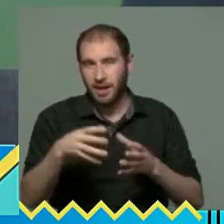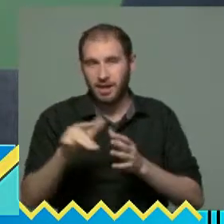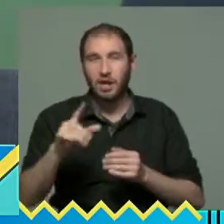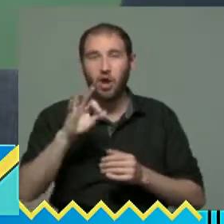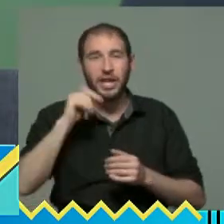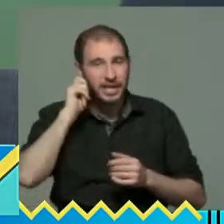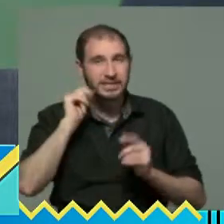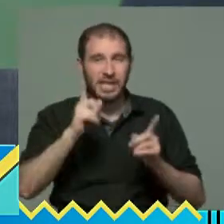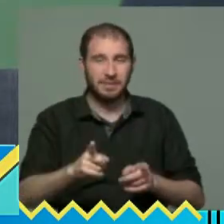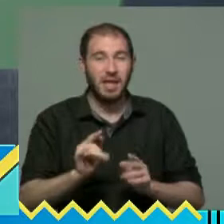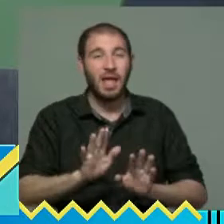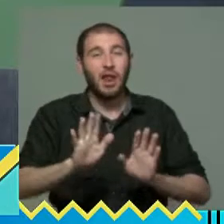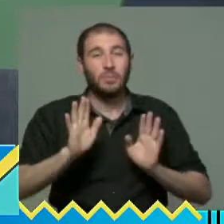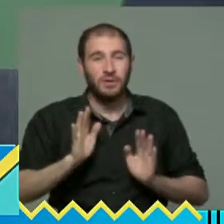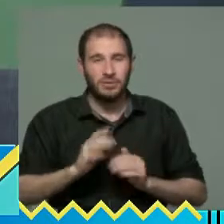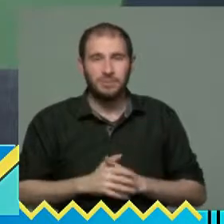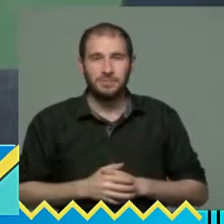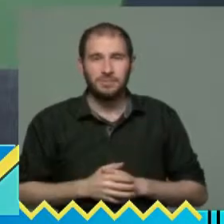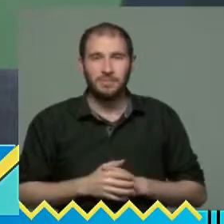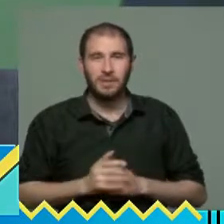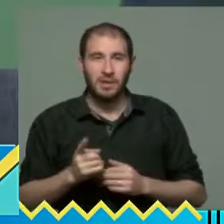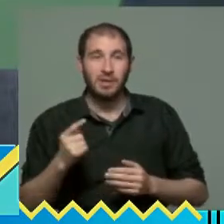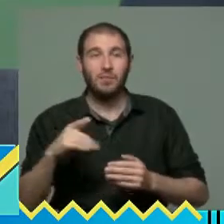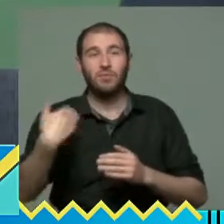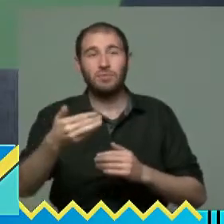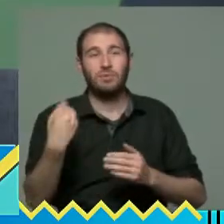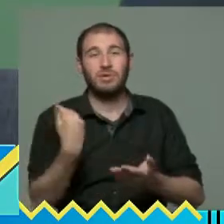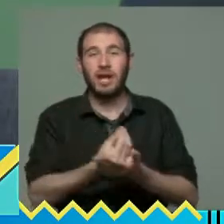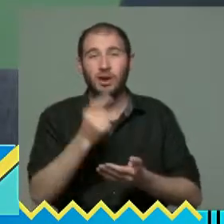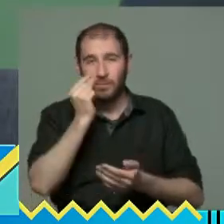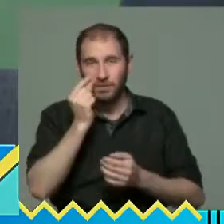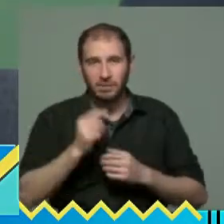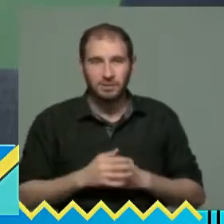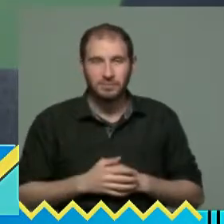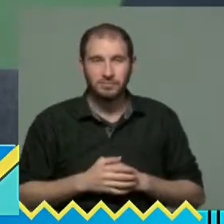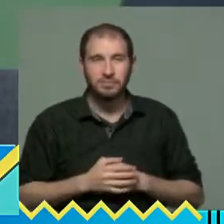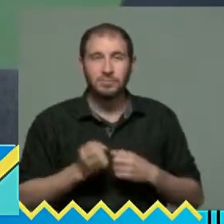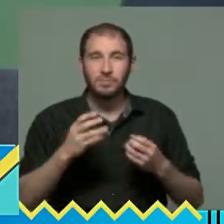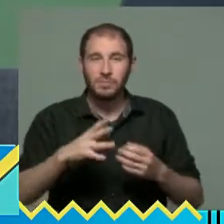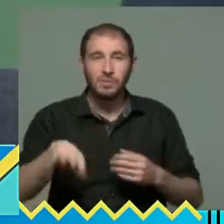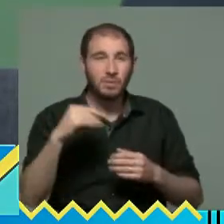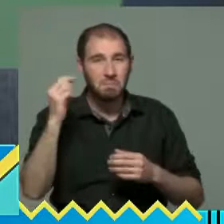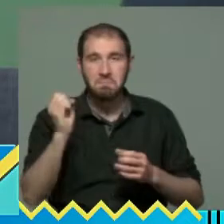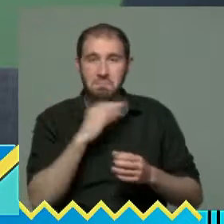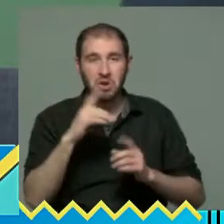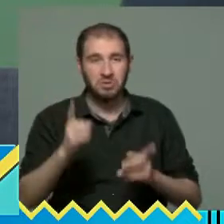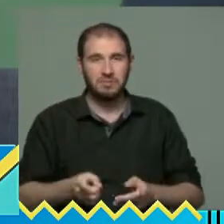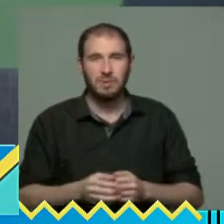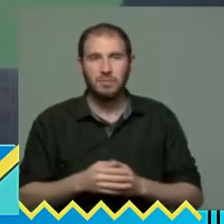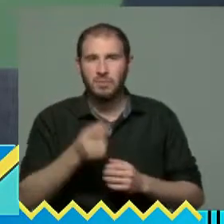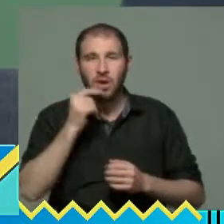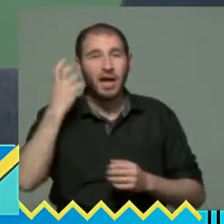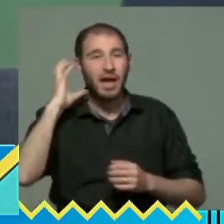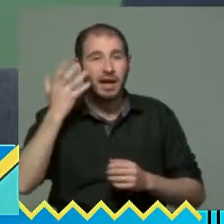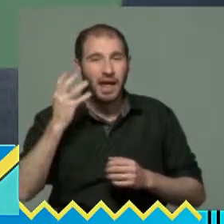una ONG que podía llegar a ocupar en algún momento algún cargo político, teniendo espacios mediáticos también, ¿no? Teniendo espacios en